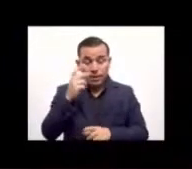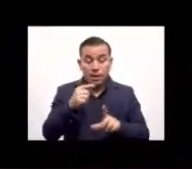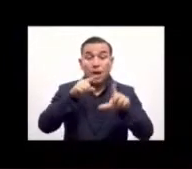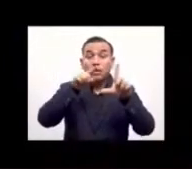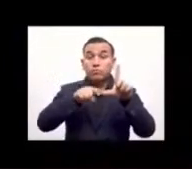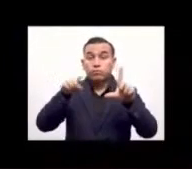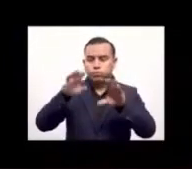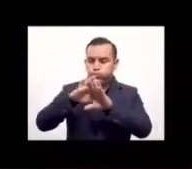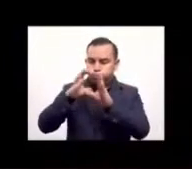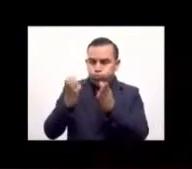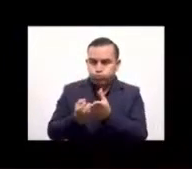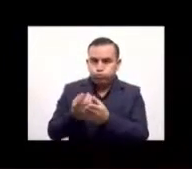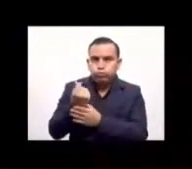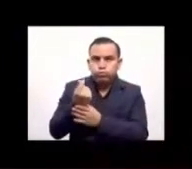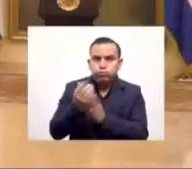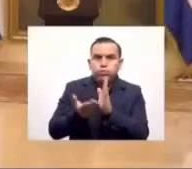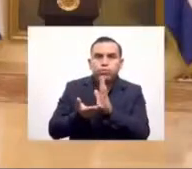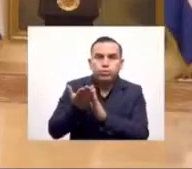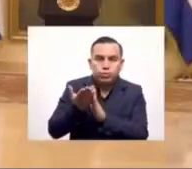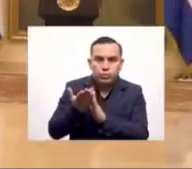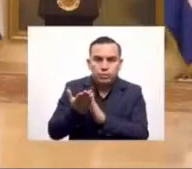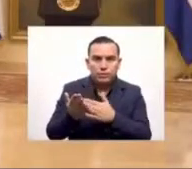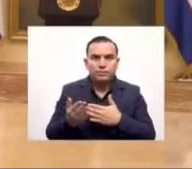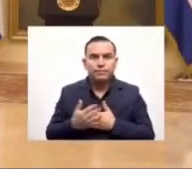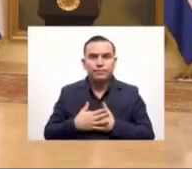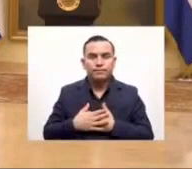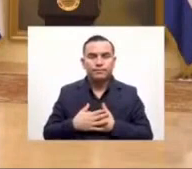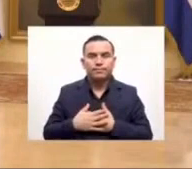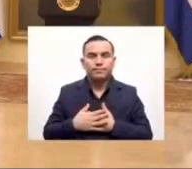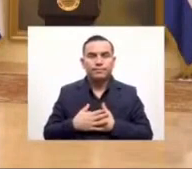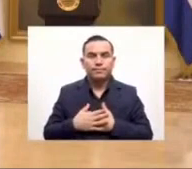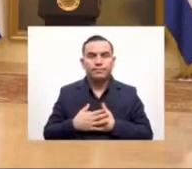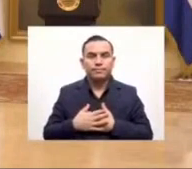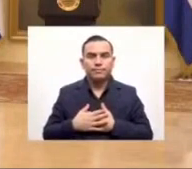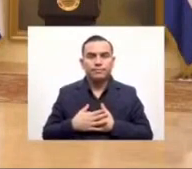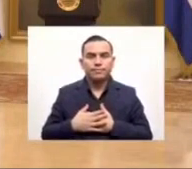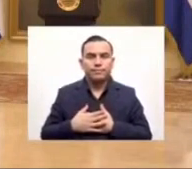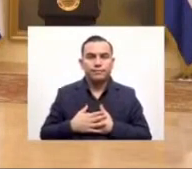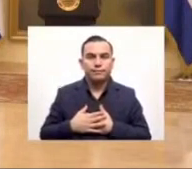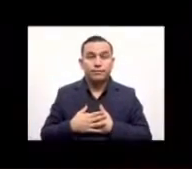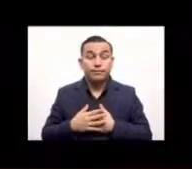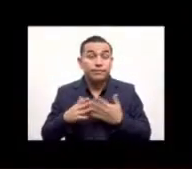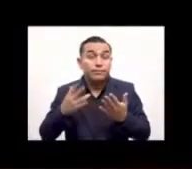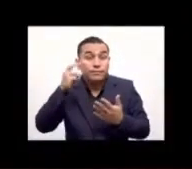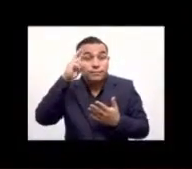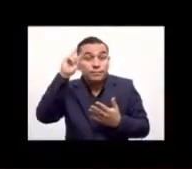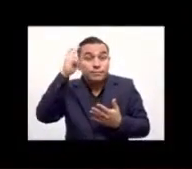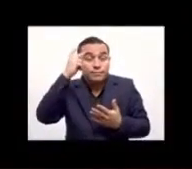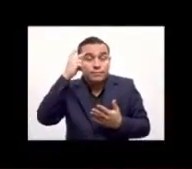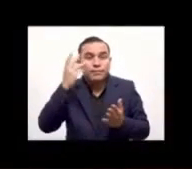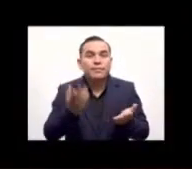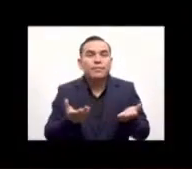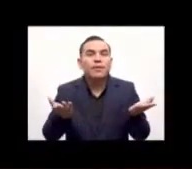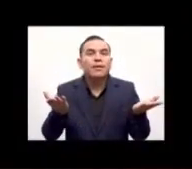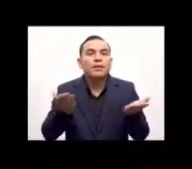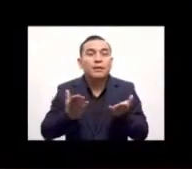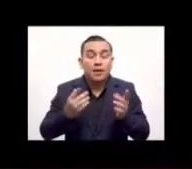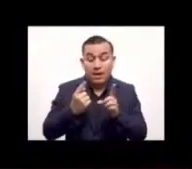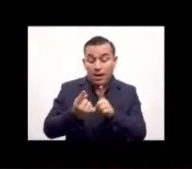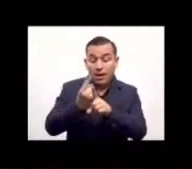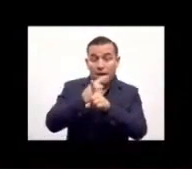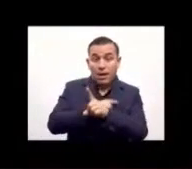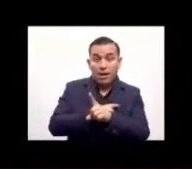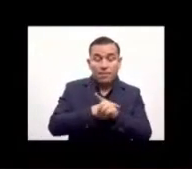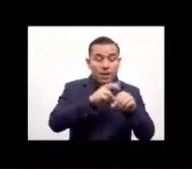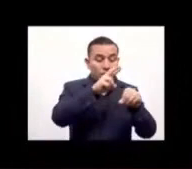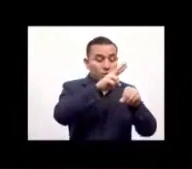presentando esta aplicación. Él está diciendo justamente, él se mete en Twitter Spaces y está diciendo, oigan, vamos a hacer minería,